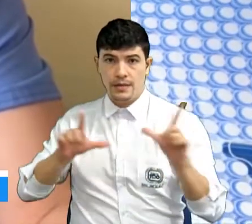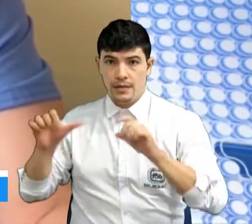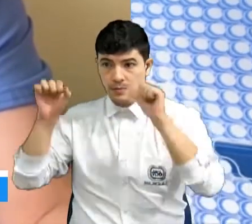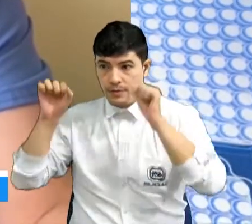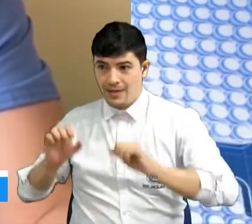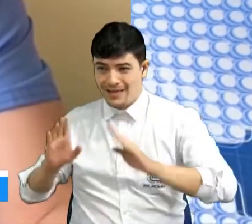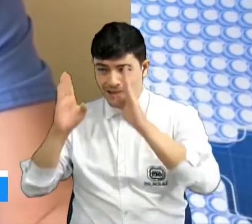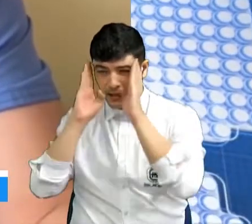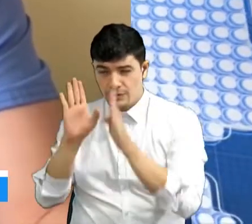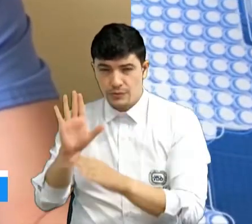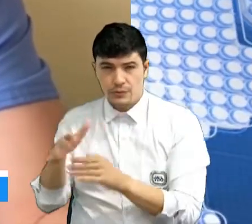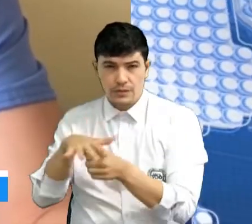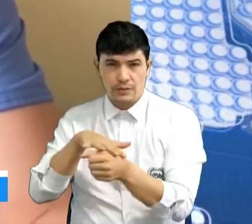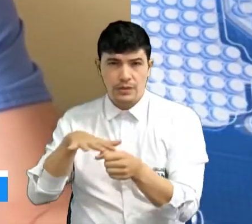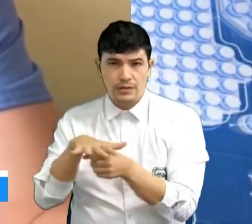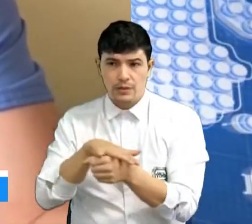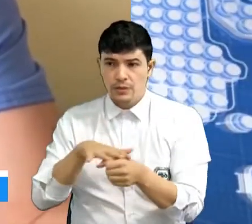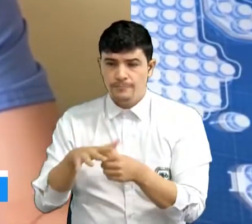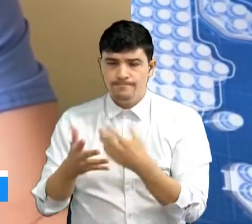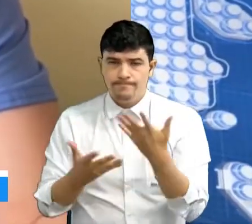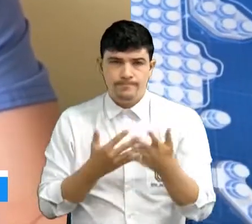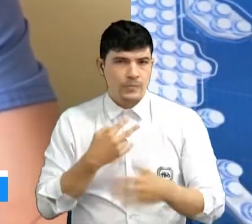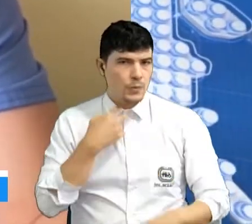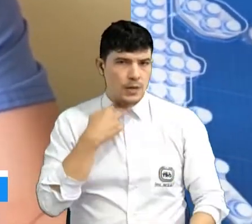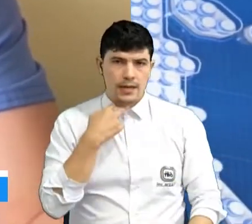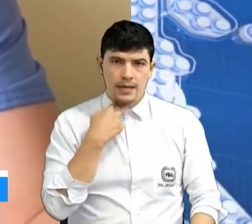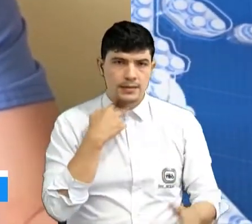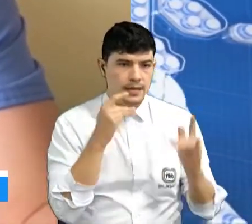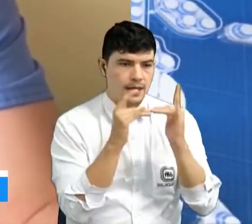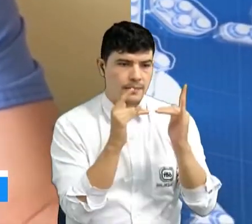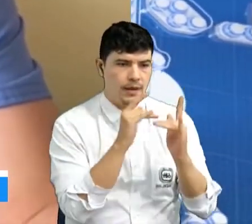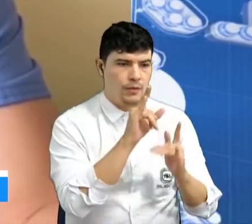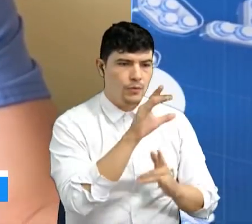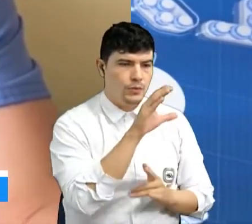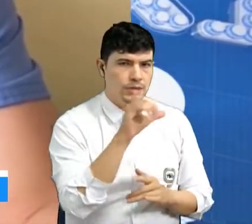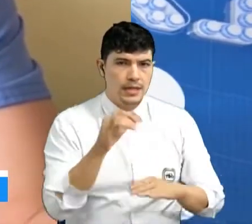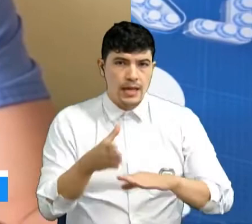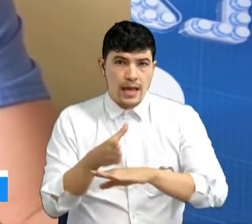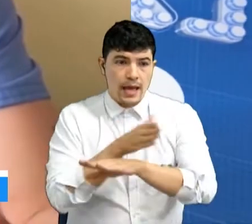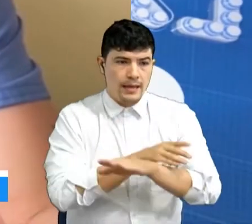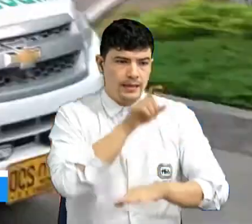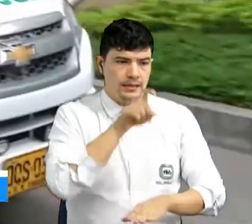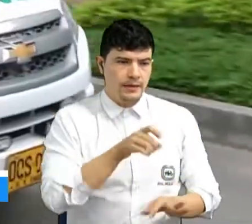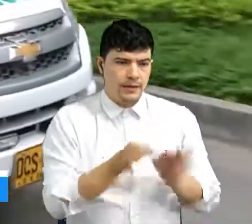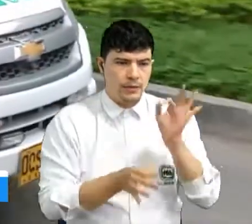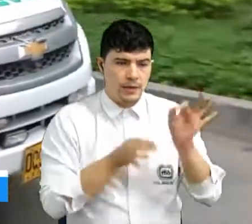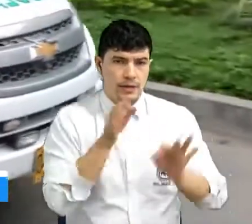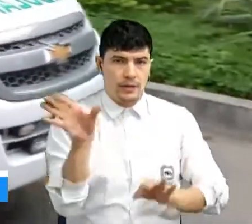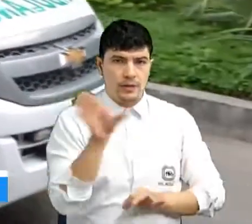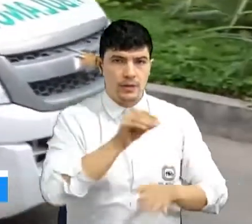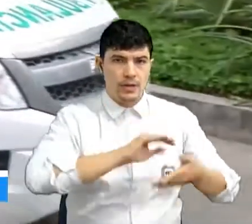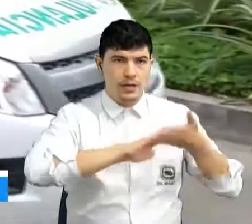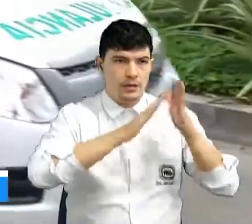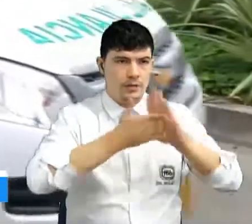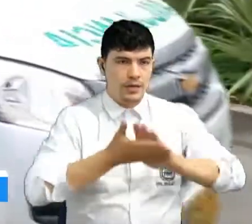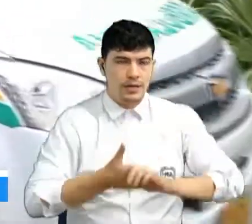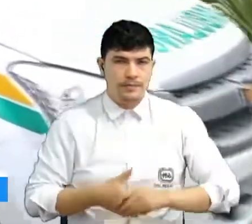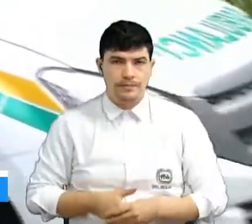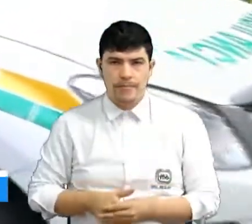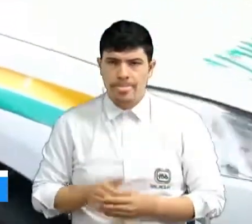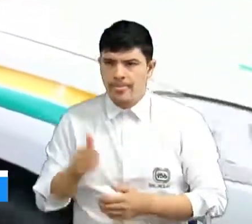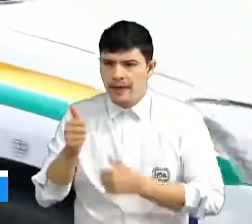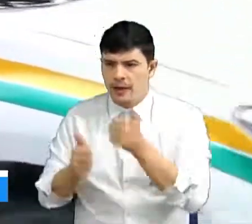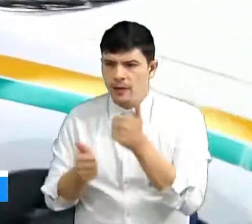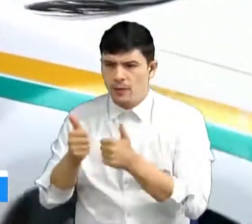vamos a tener suficientes camas de unidad de cuidado intensivo si no hay una prevención efectiva en la población. ¿Cuál es el protocolo a la hora